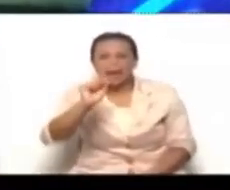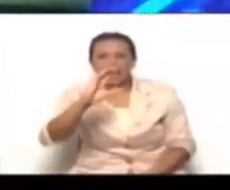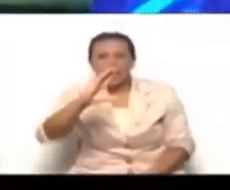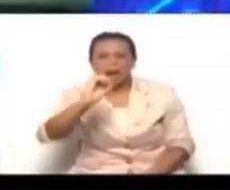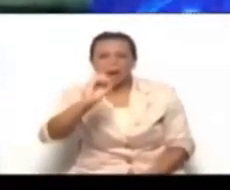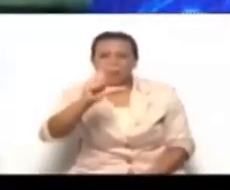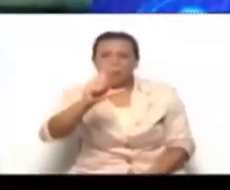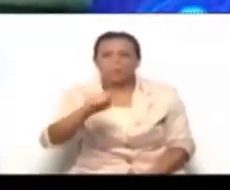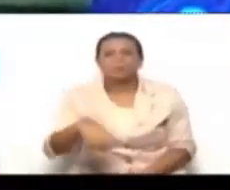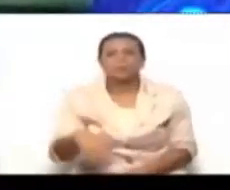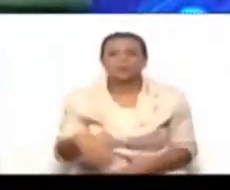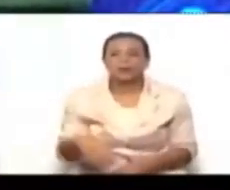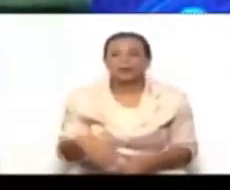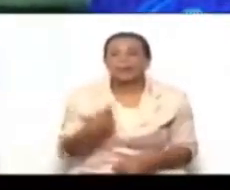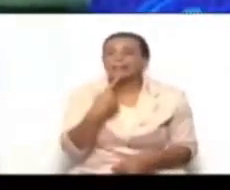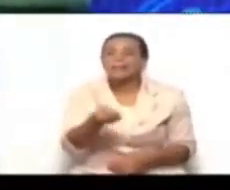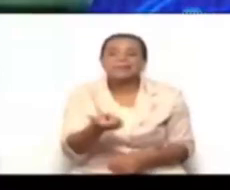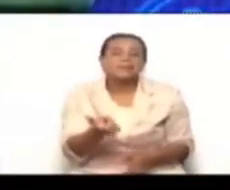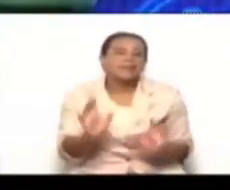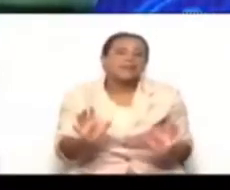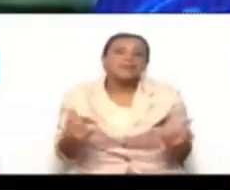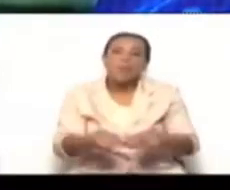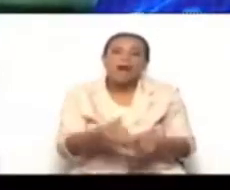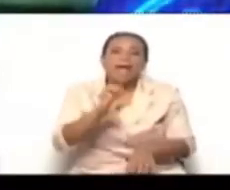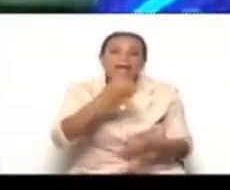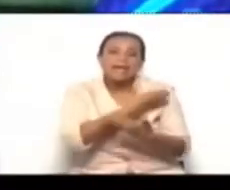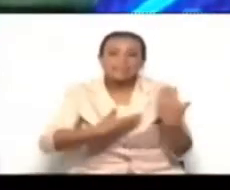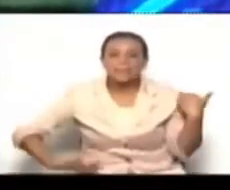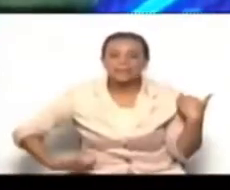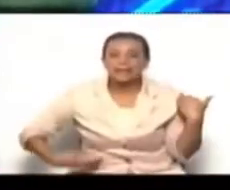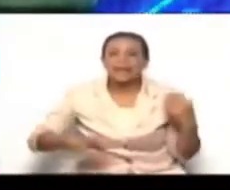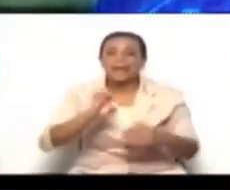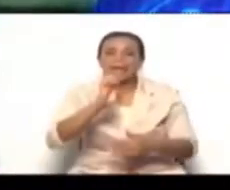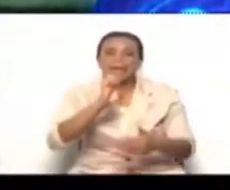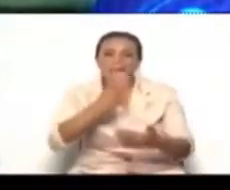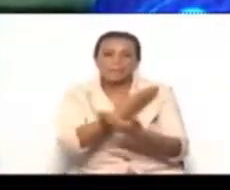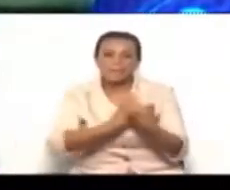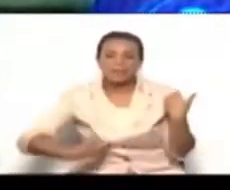es decir, Álvaro Uribe Vélez, Iván Duque,